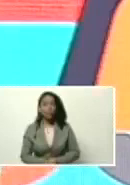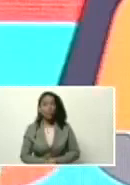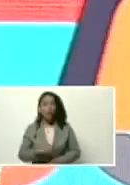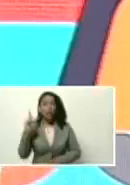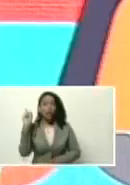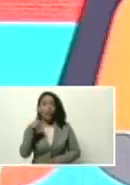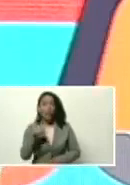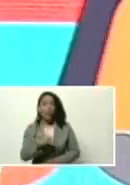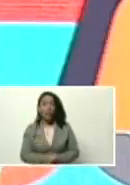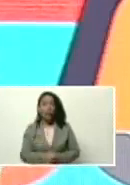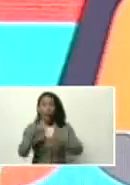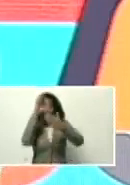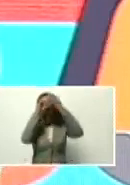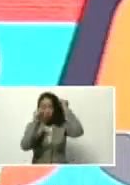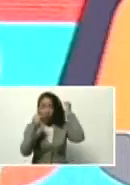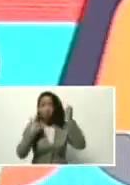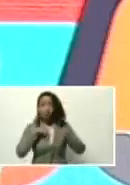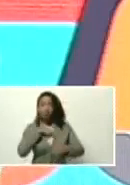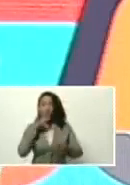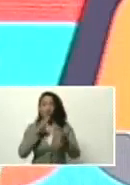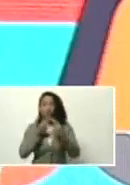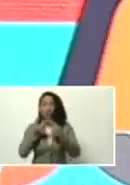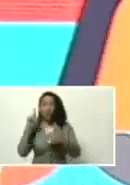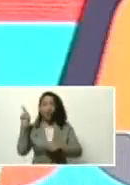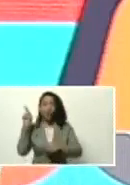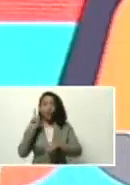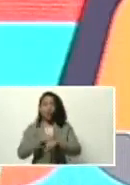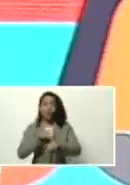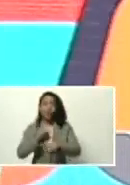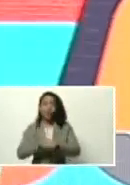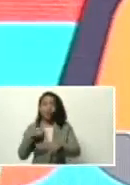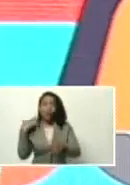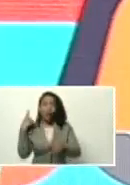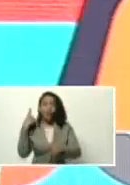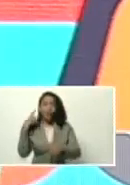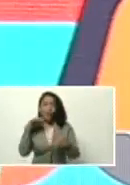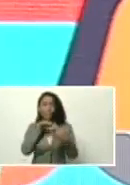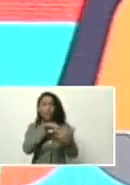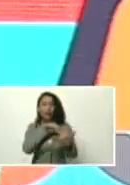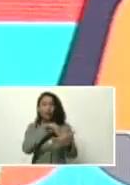También al embajador lo conocimos en aquellas épocas, en aquellas batallas